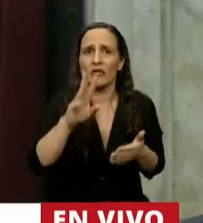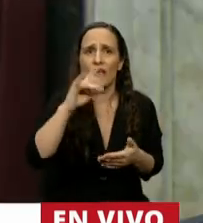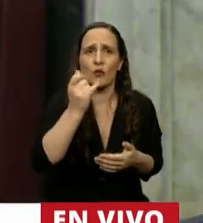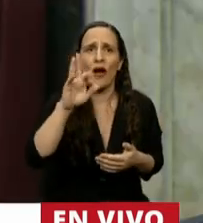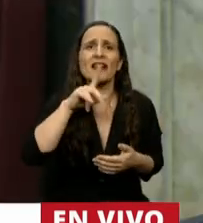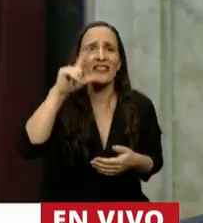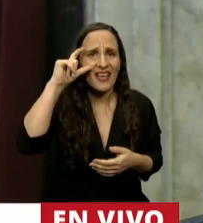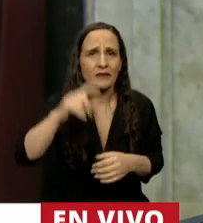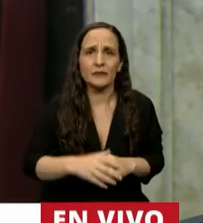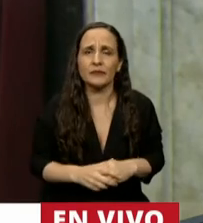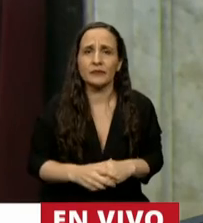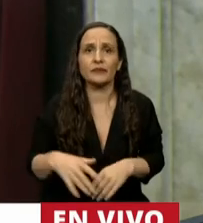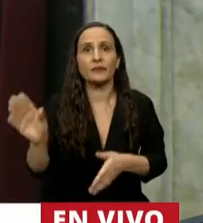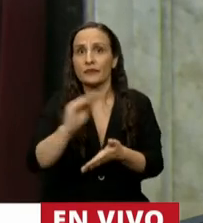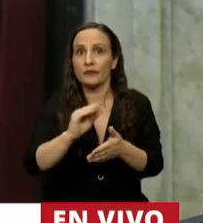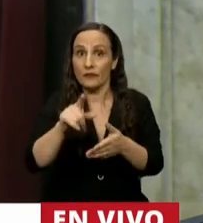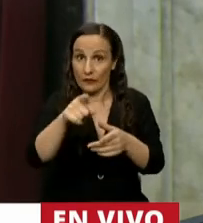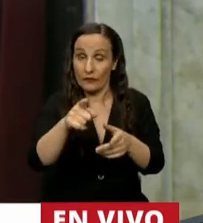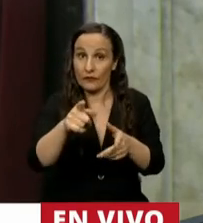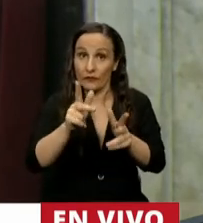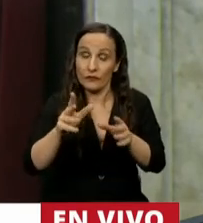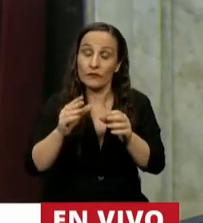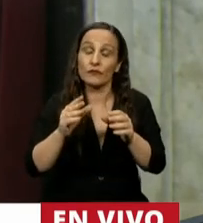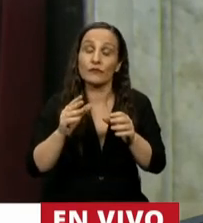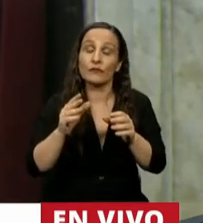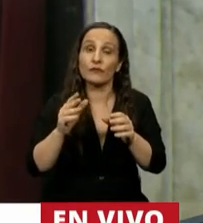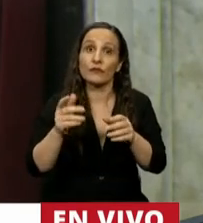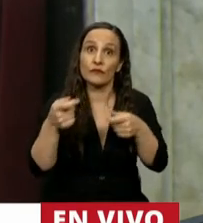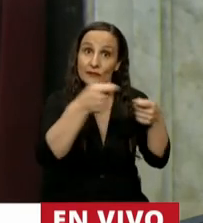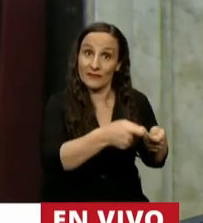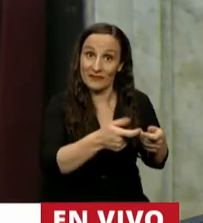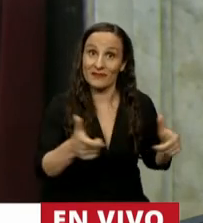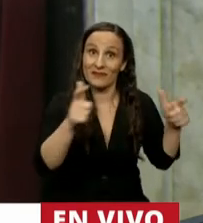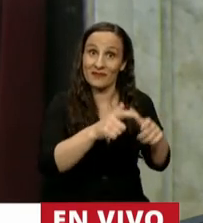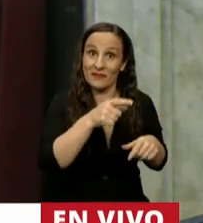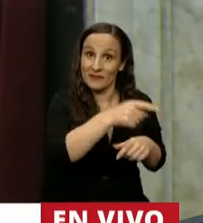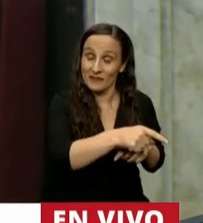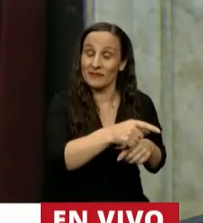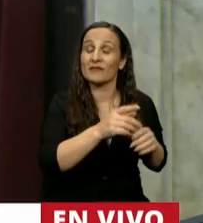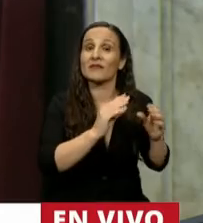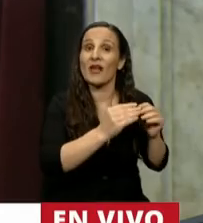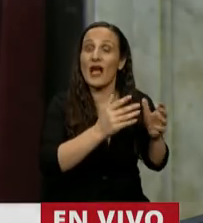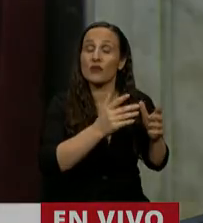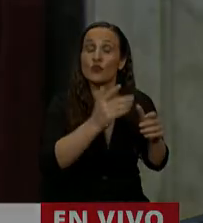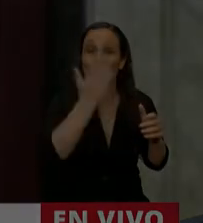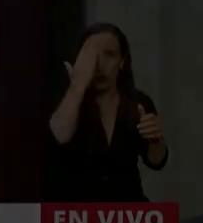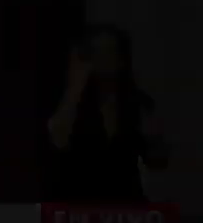palabra, giramos la cuestión de privilegio, presentada en segundo término a la cuestión de asuntos constitucionales.